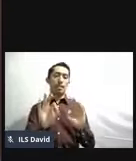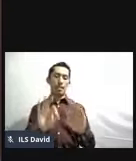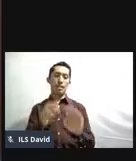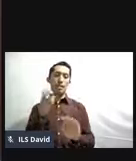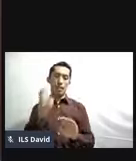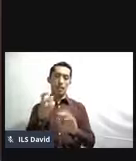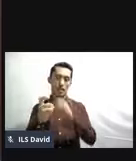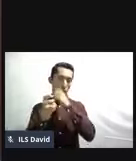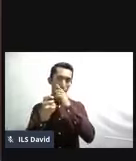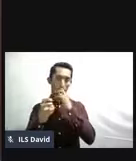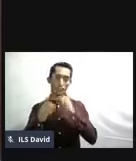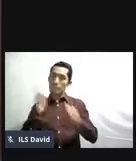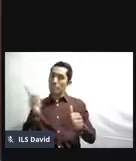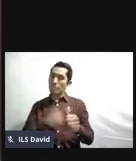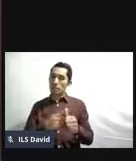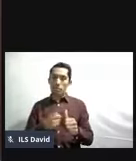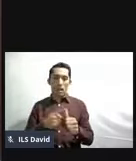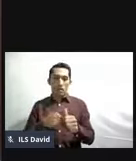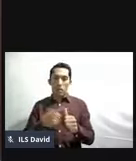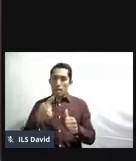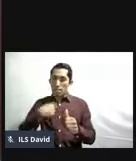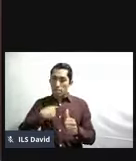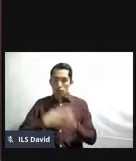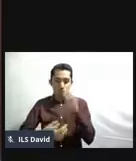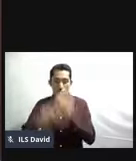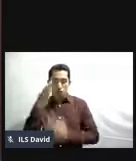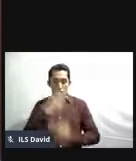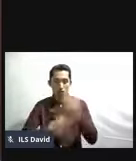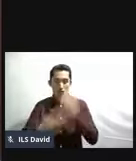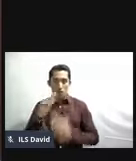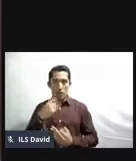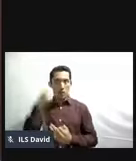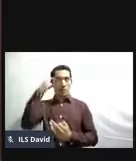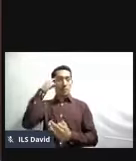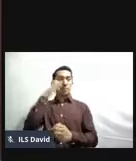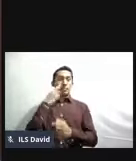mano no estás cuidando de ti. Es, repito,